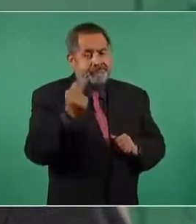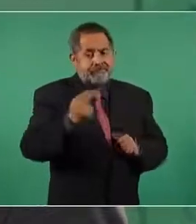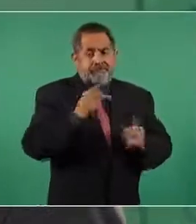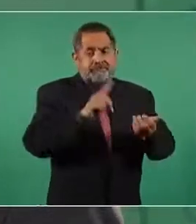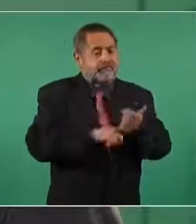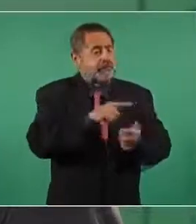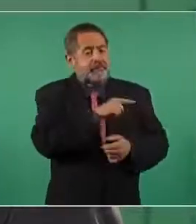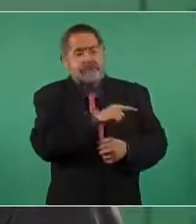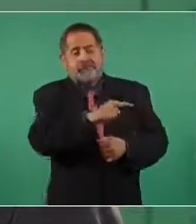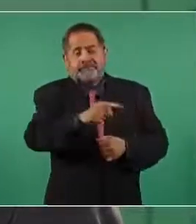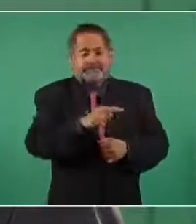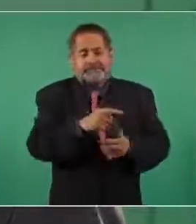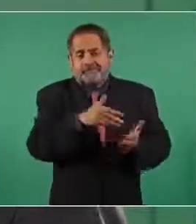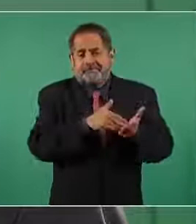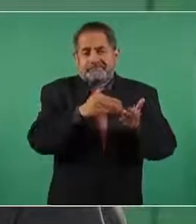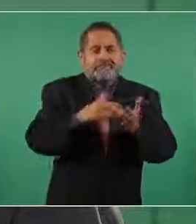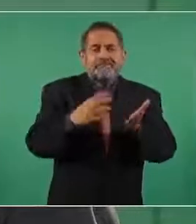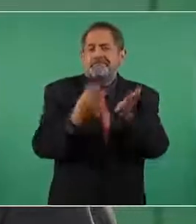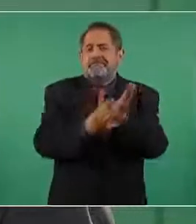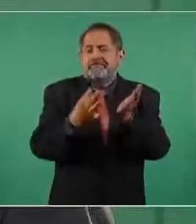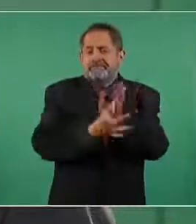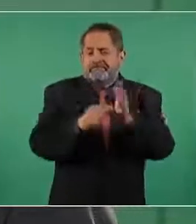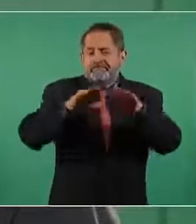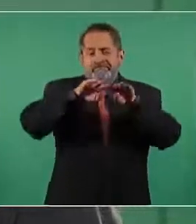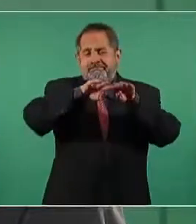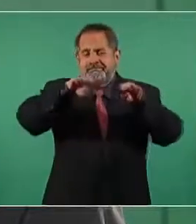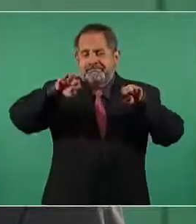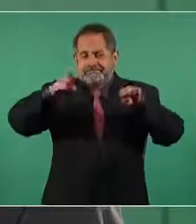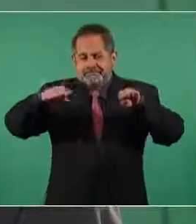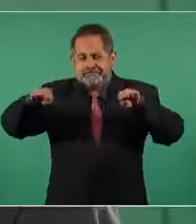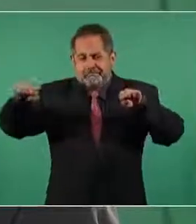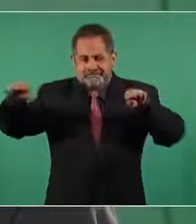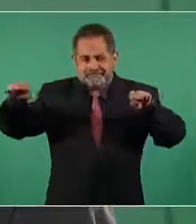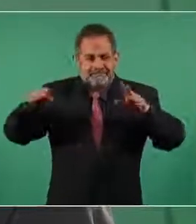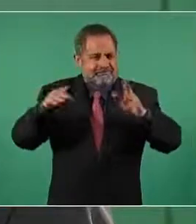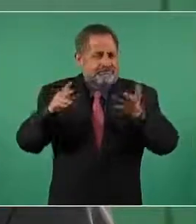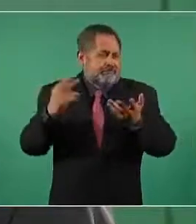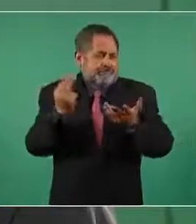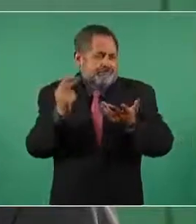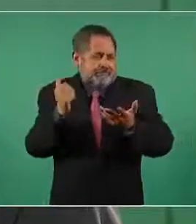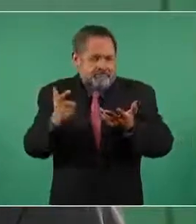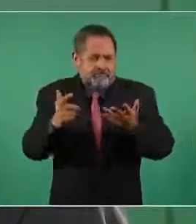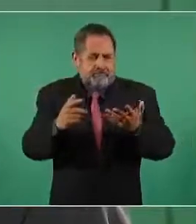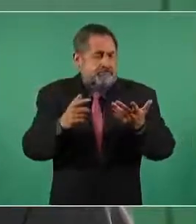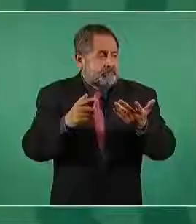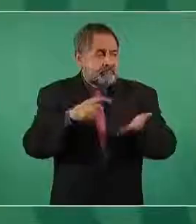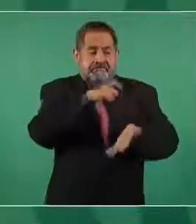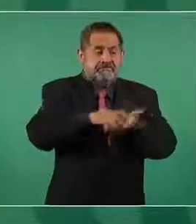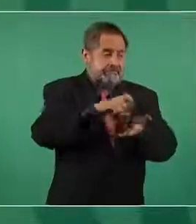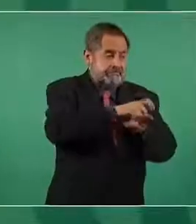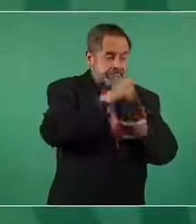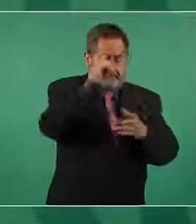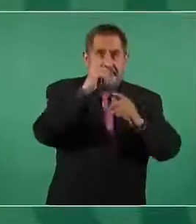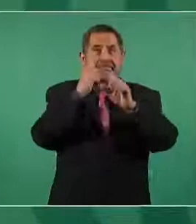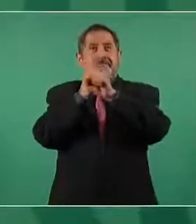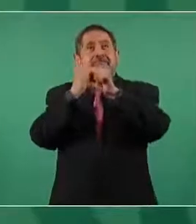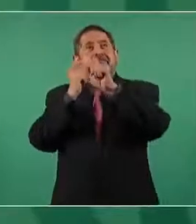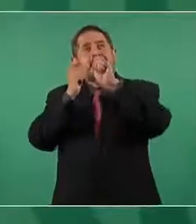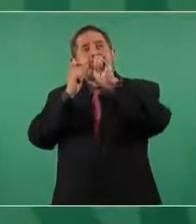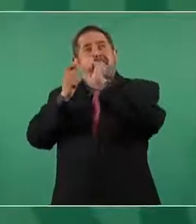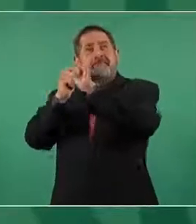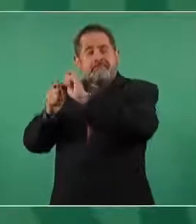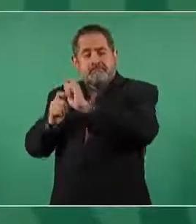de miles de láminas, por poner un ejemplo. Entonces,